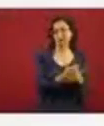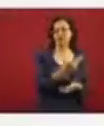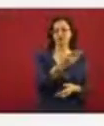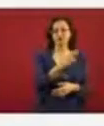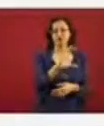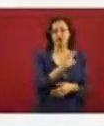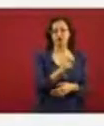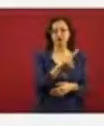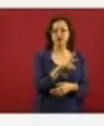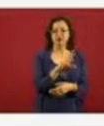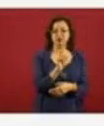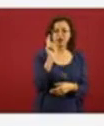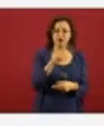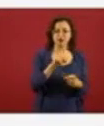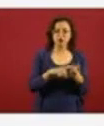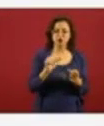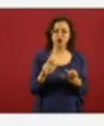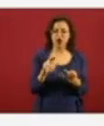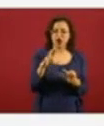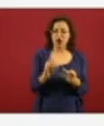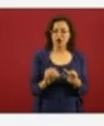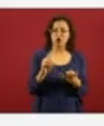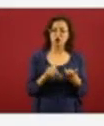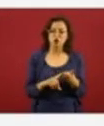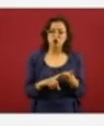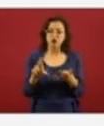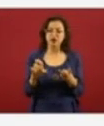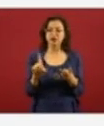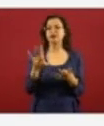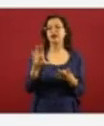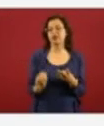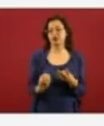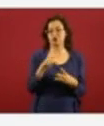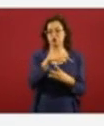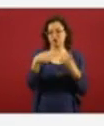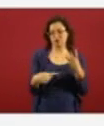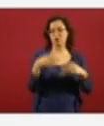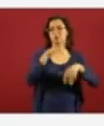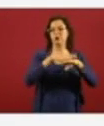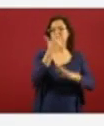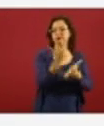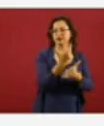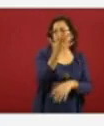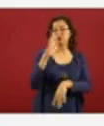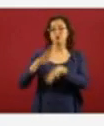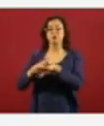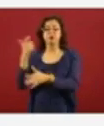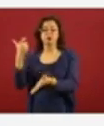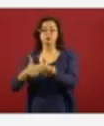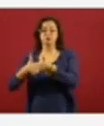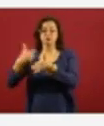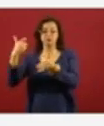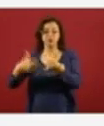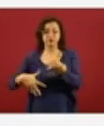Chevron, Arco y Redco. Estos son promedios, son los promedios, están arriba. En los más bajos, y